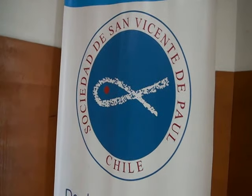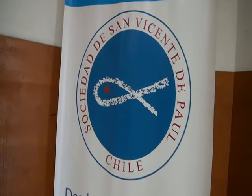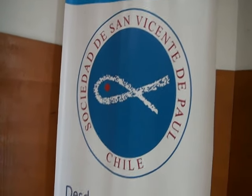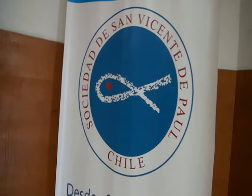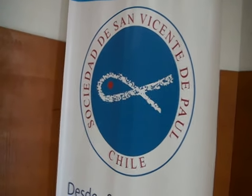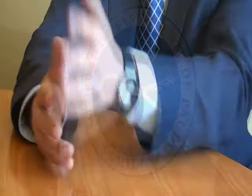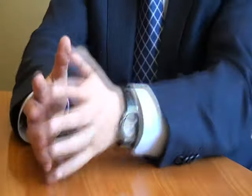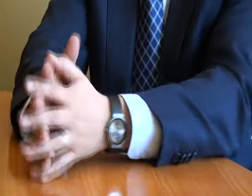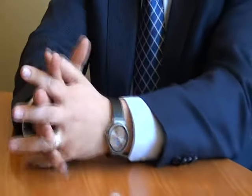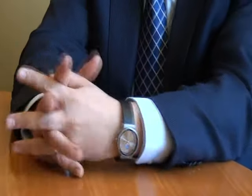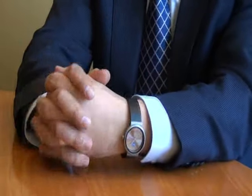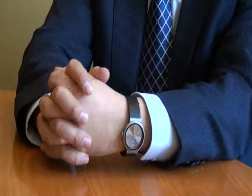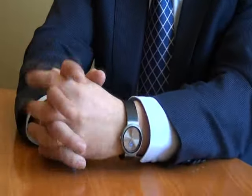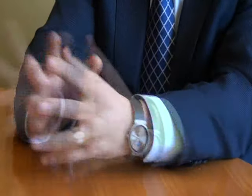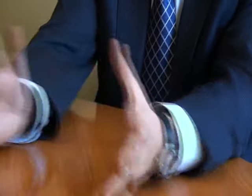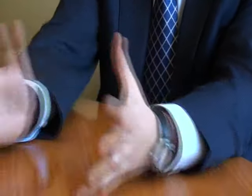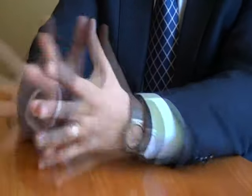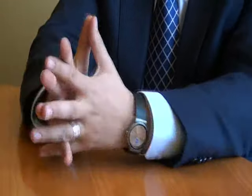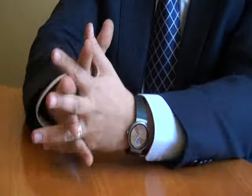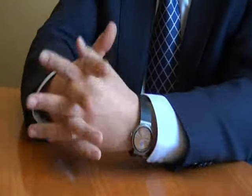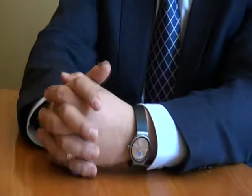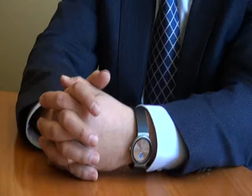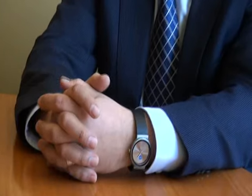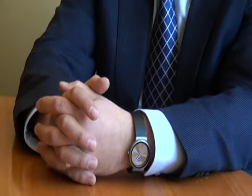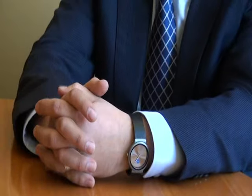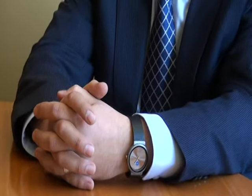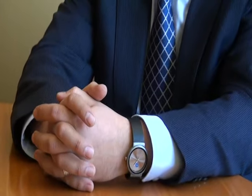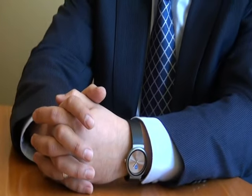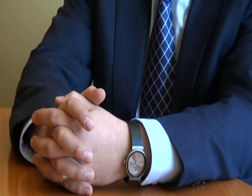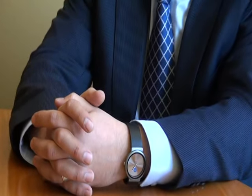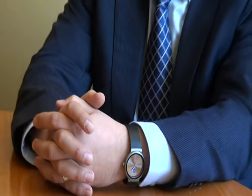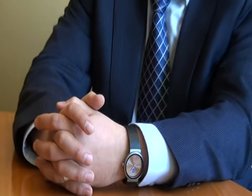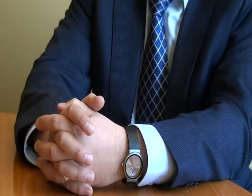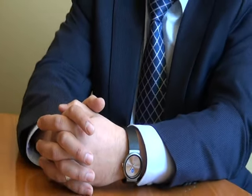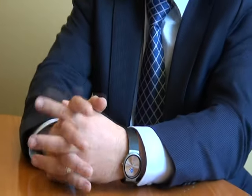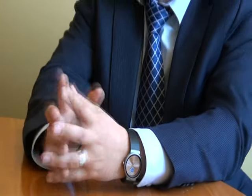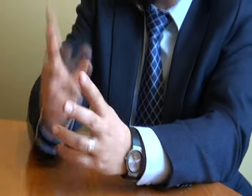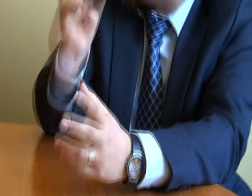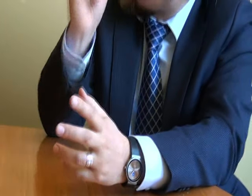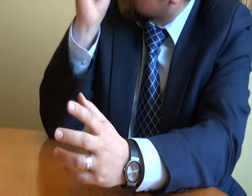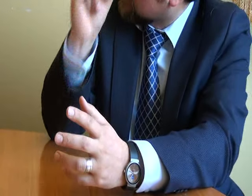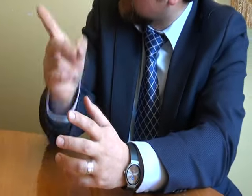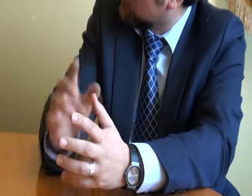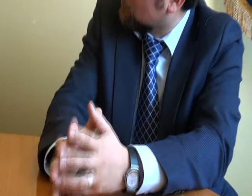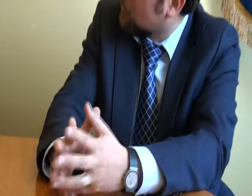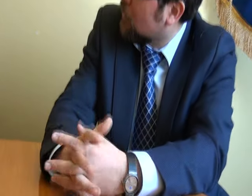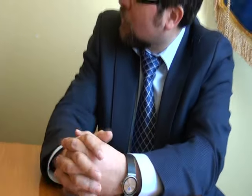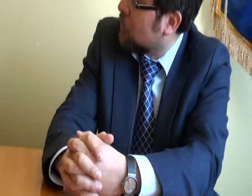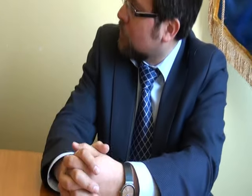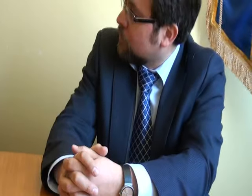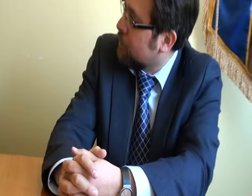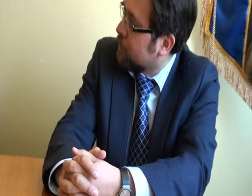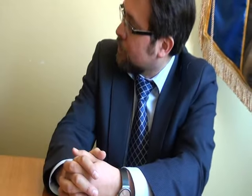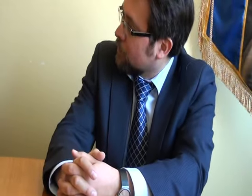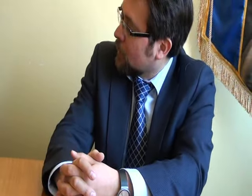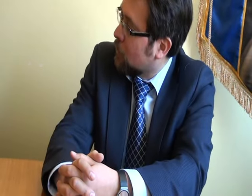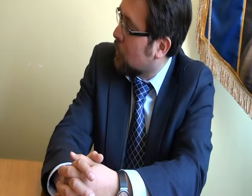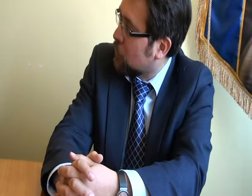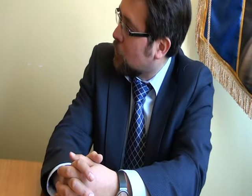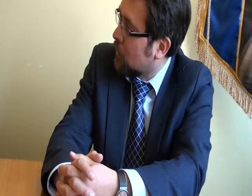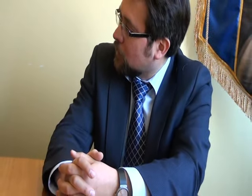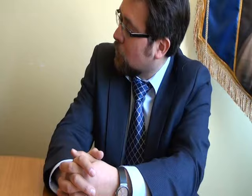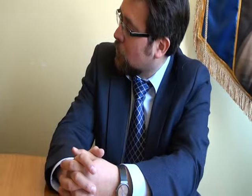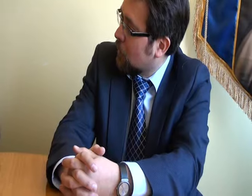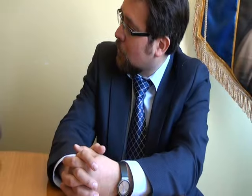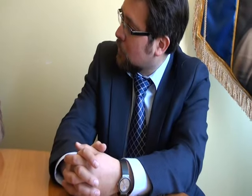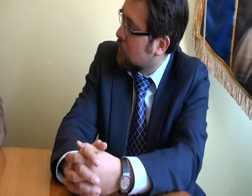acercándose al colegio, viniendo a ver temas de refuerzos para la PSU, Y ya a fines de mes, principio de diciembre, están ya, como